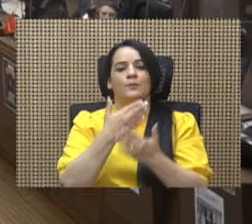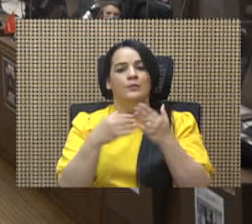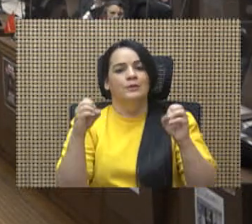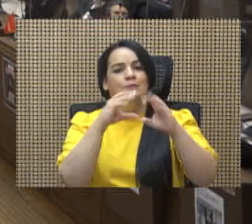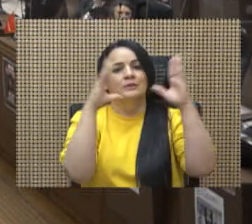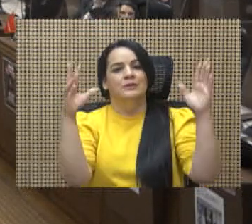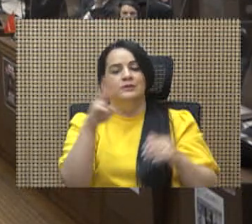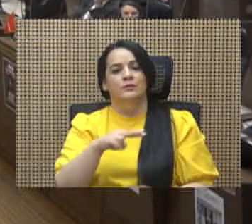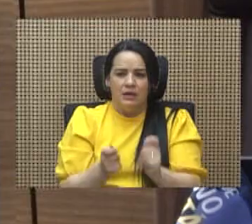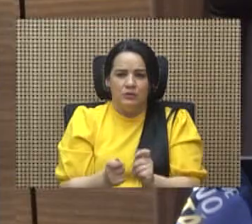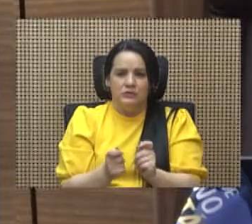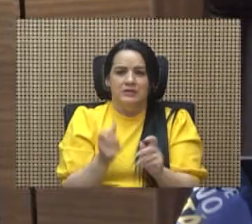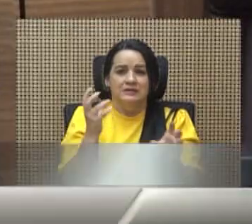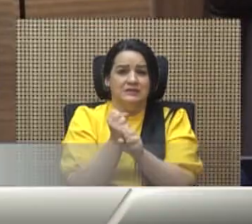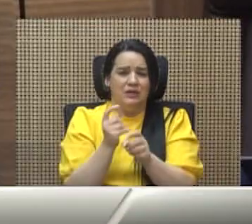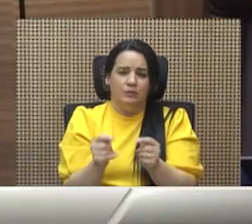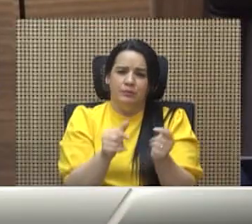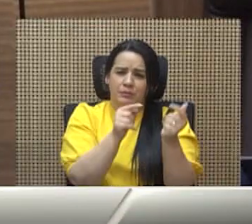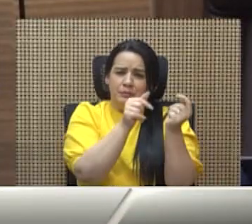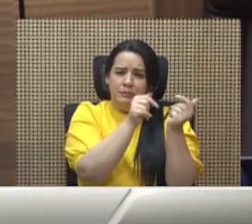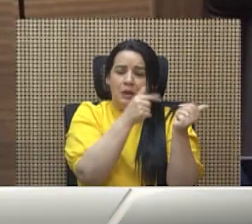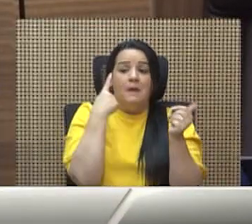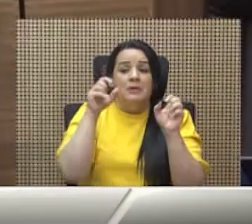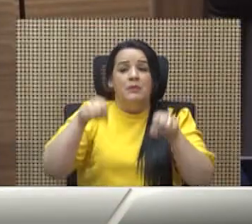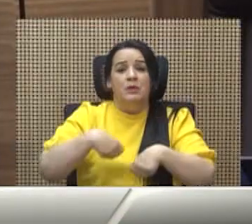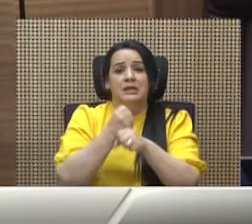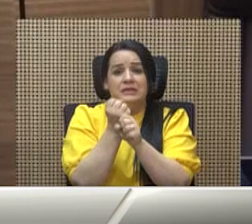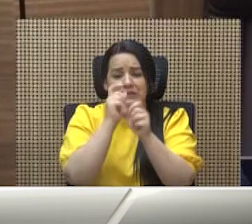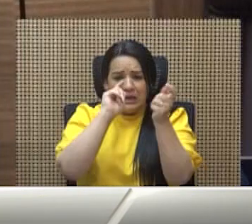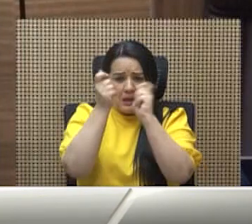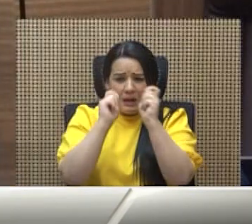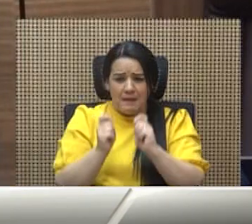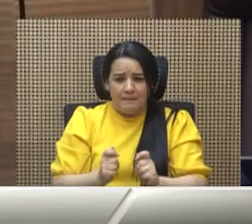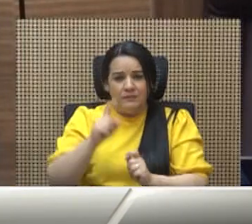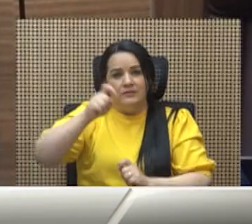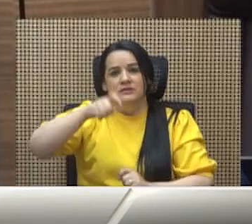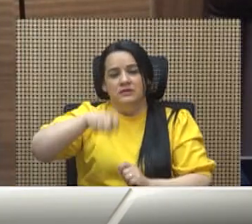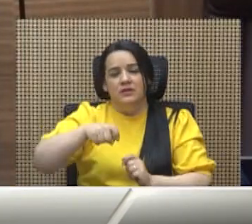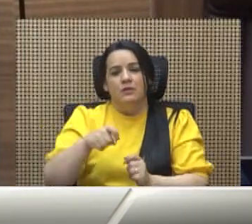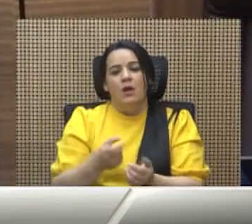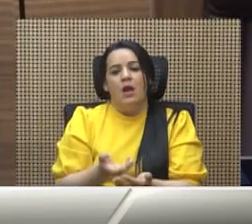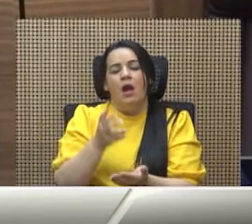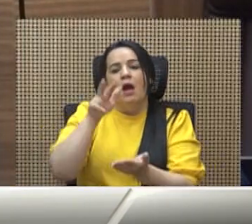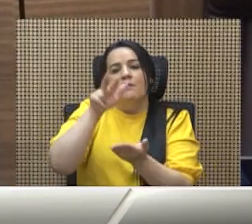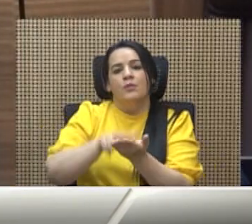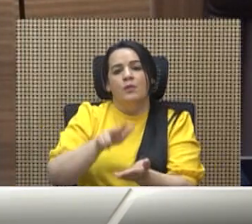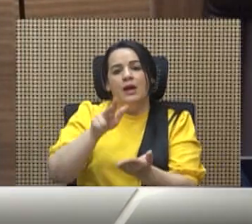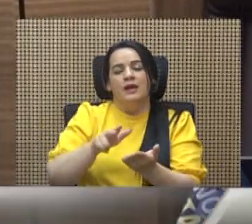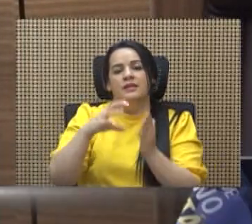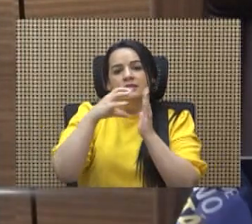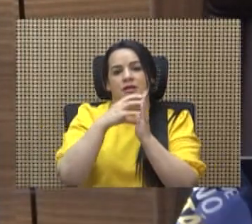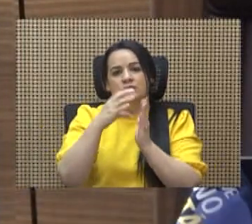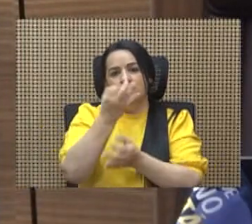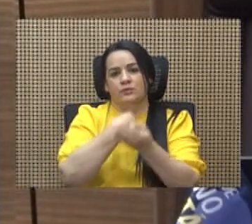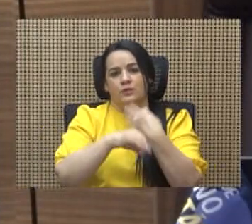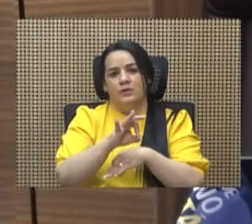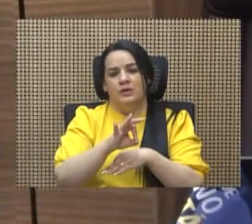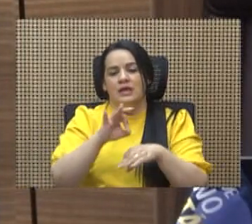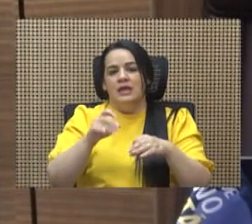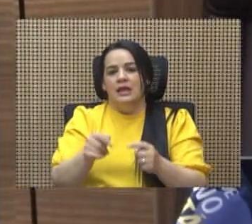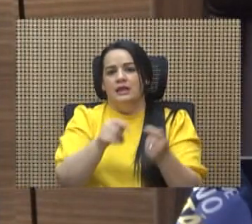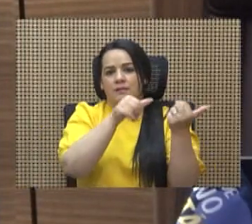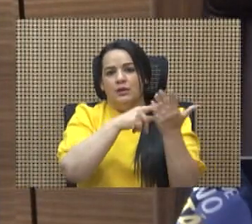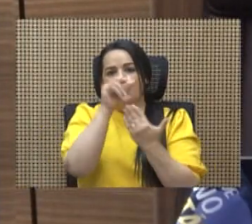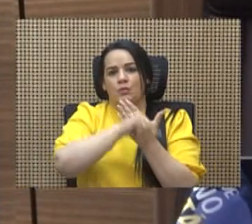necesarias para el país para realizar los cambios fue necesario aprobar un texto sustitutivo que básicamente elimina del proyecto mucho